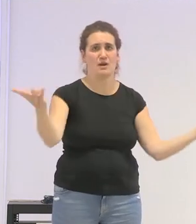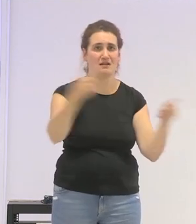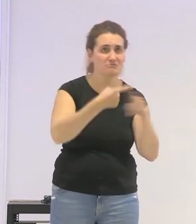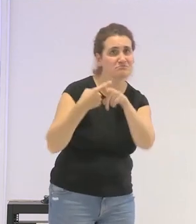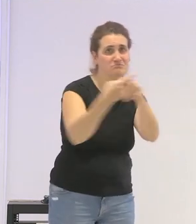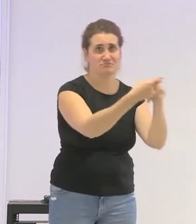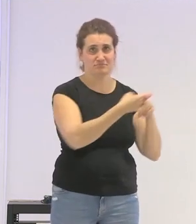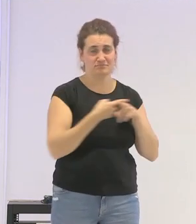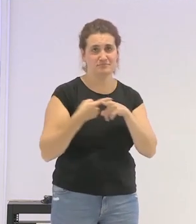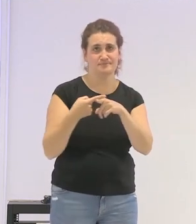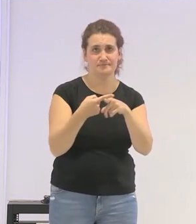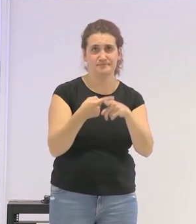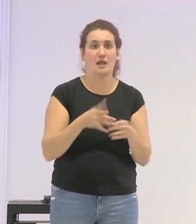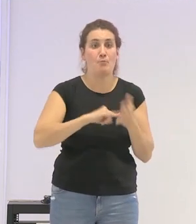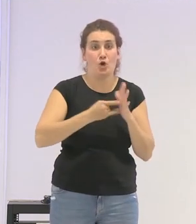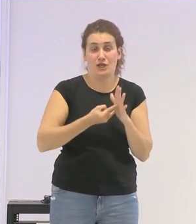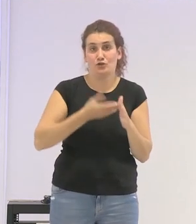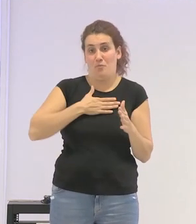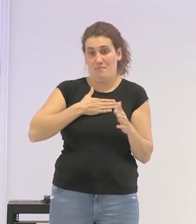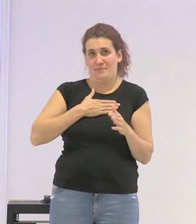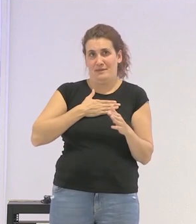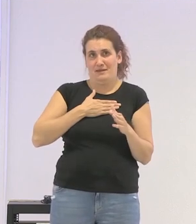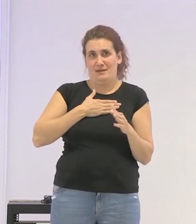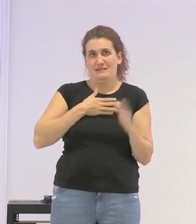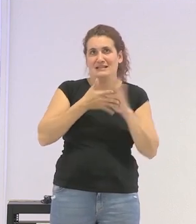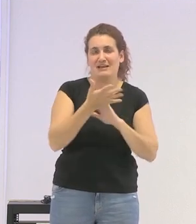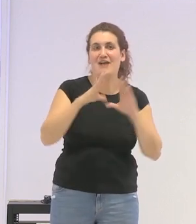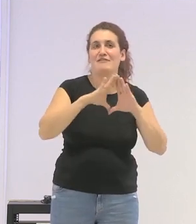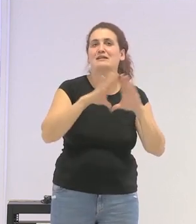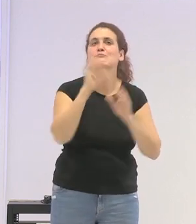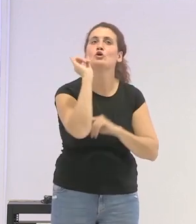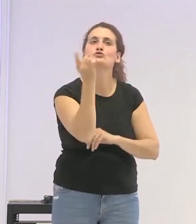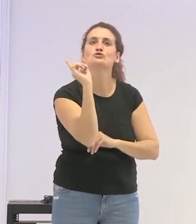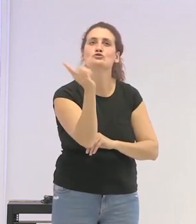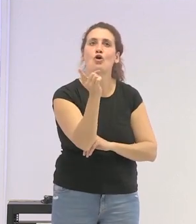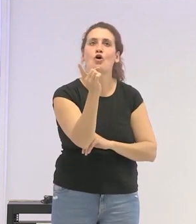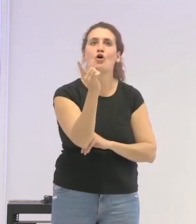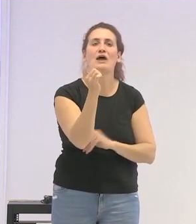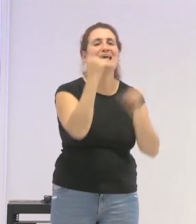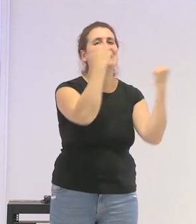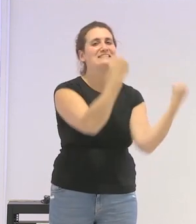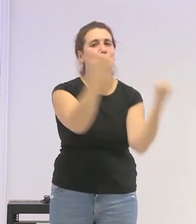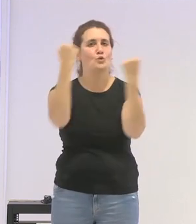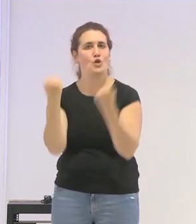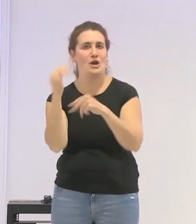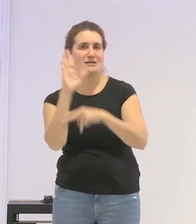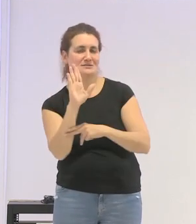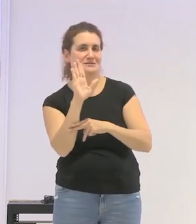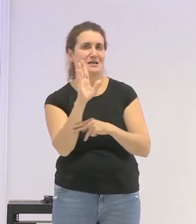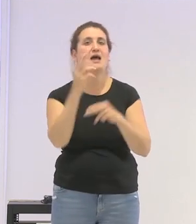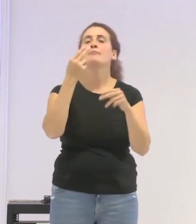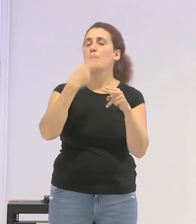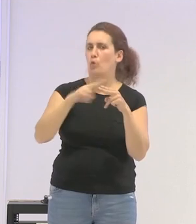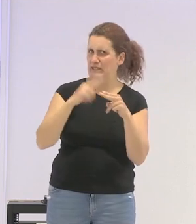es un proyecto que para mí implica que el feminismo no solo tiene que estar presente en las instituciones, y las políticas públicas son muy